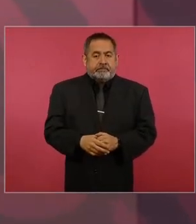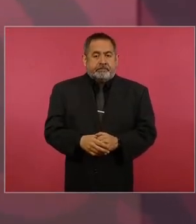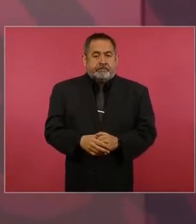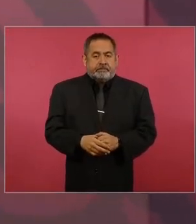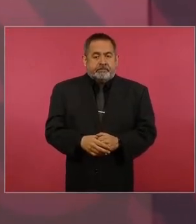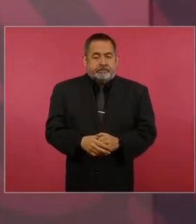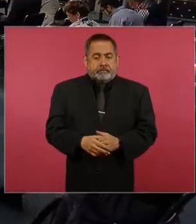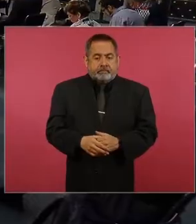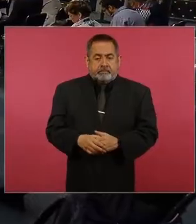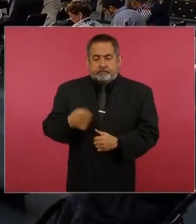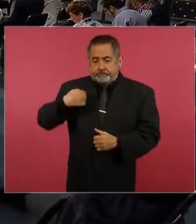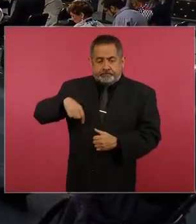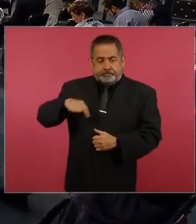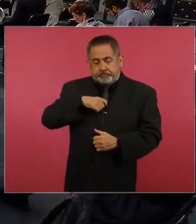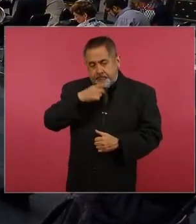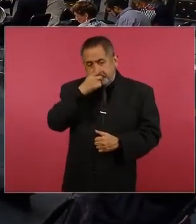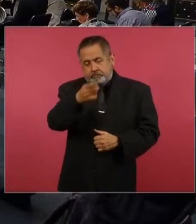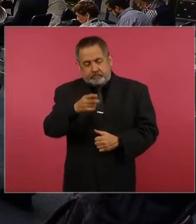dijimos